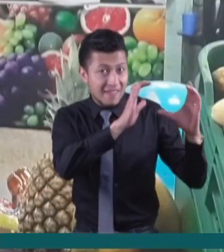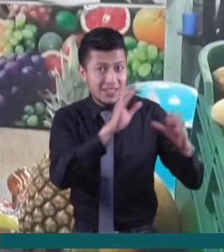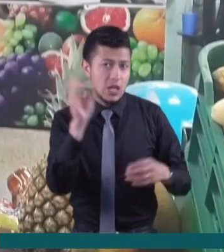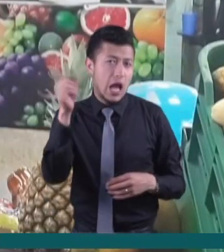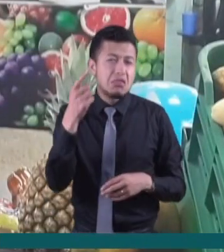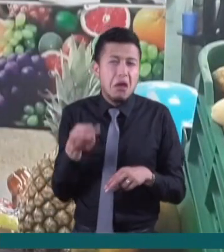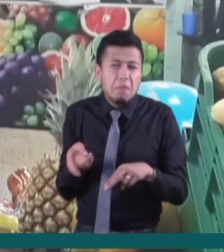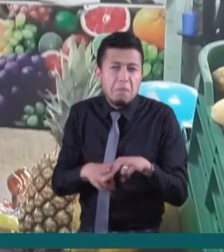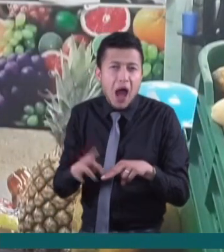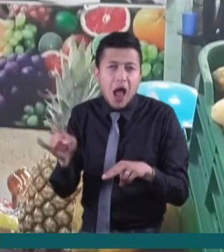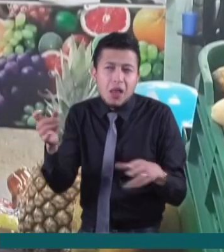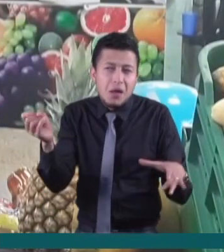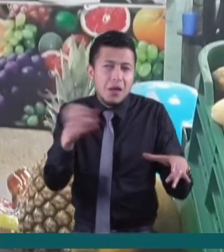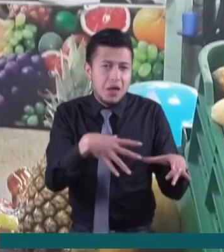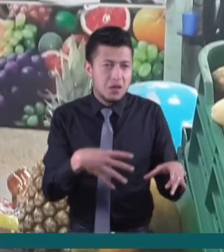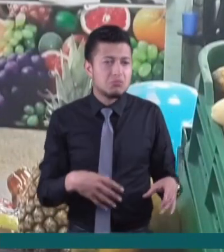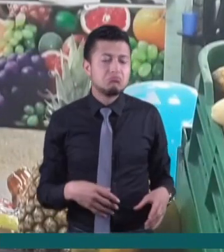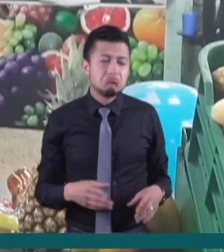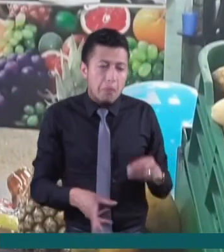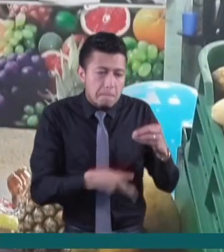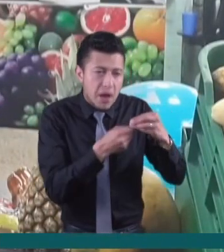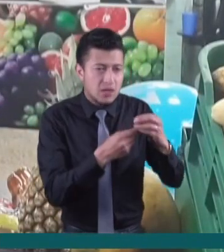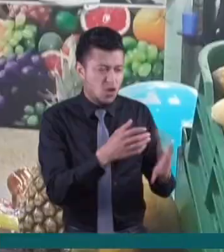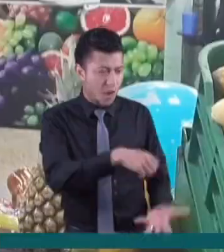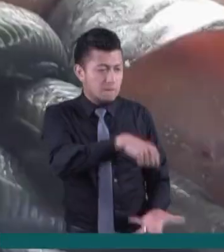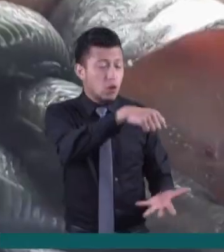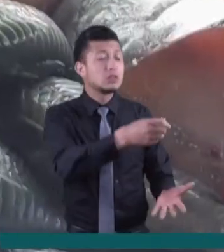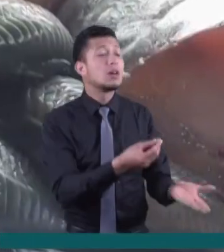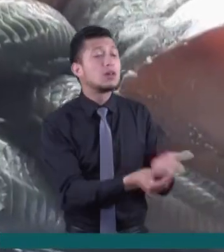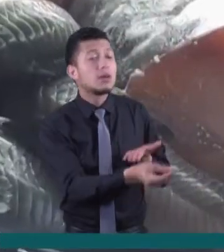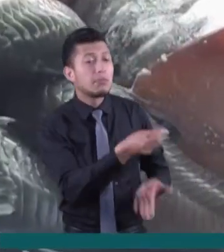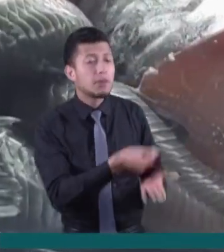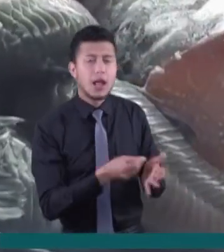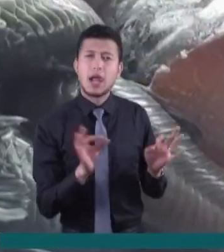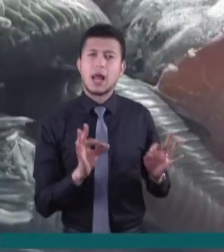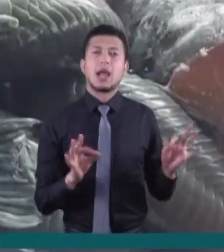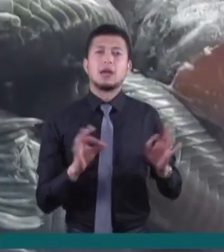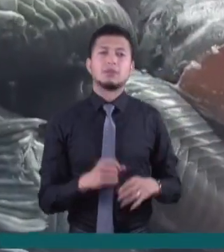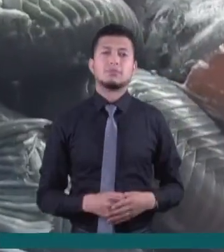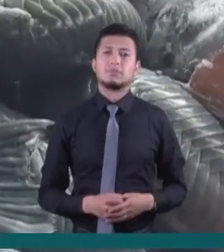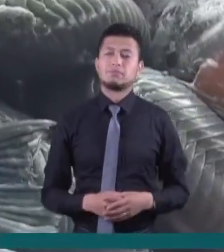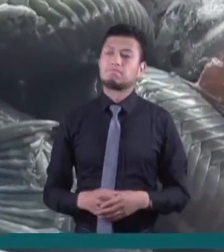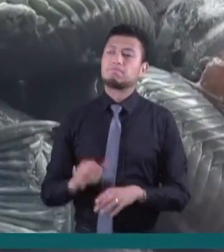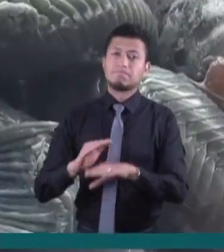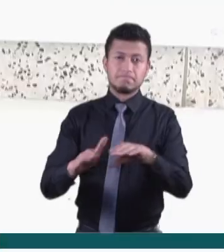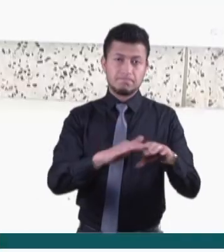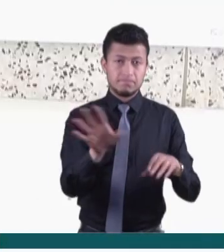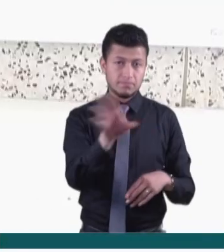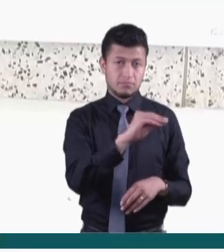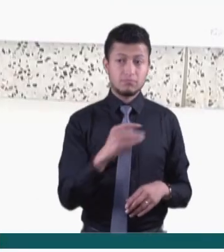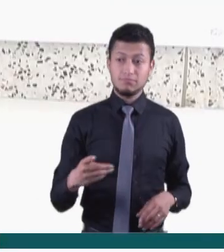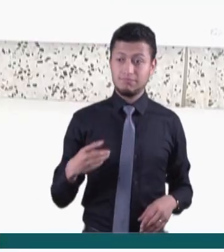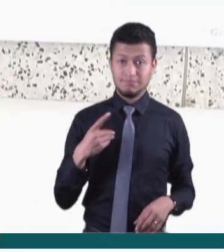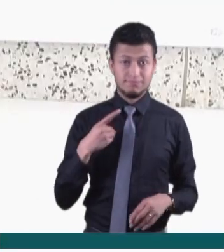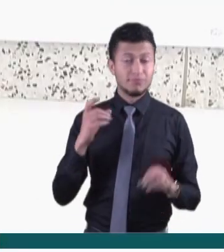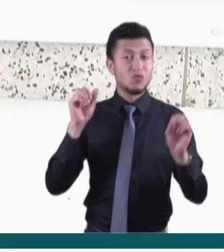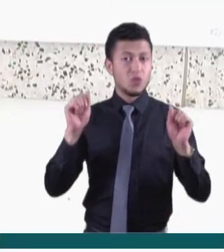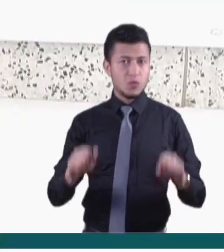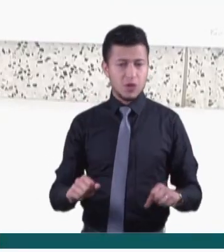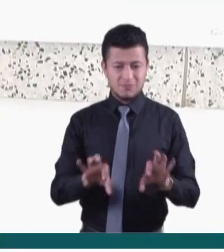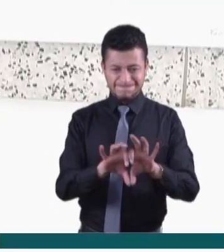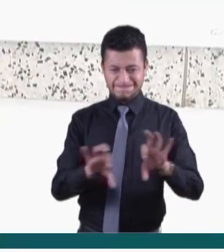uno generalmente le echa uno la ñapita al cliente, no les cobra la bolsa. Les invitamos a desayunar la mejor